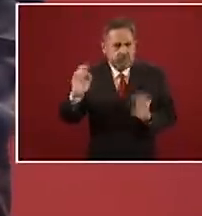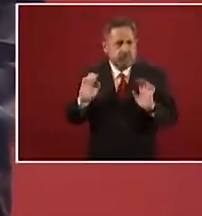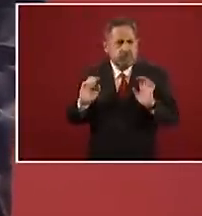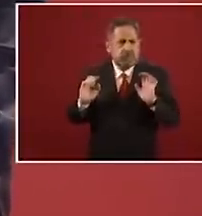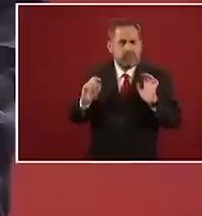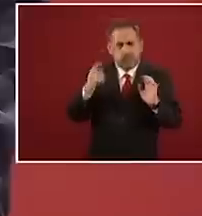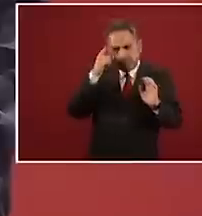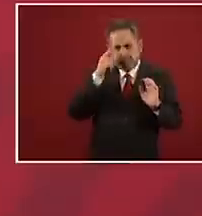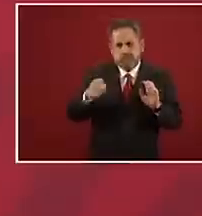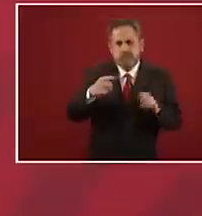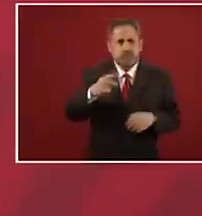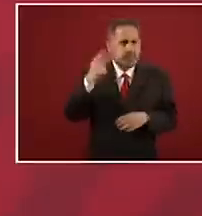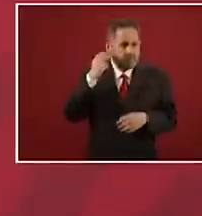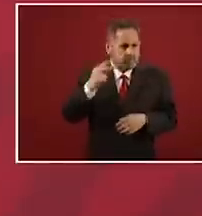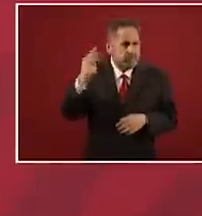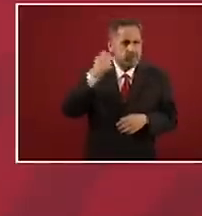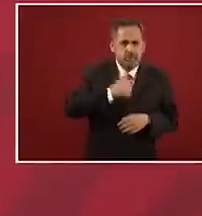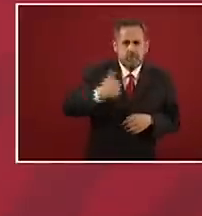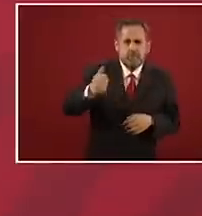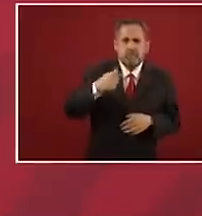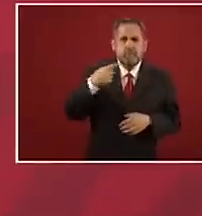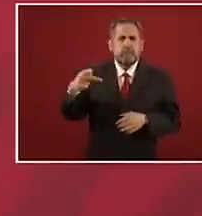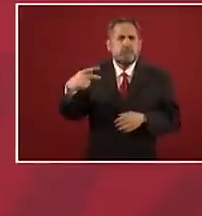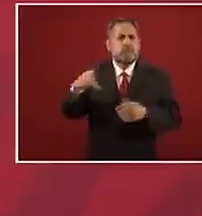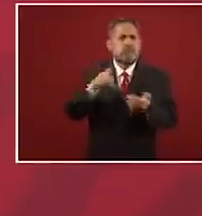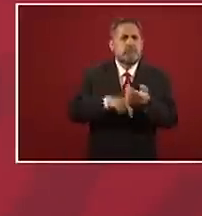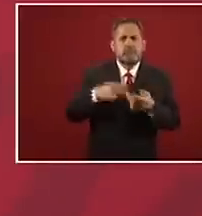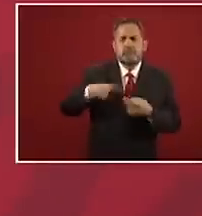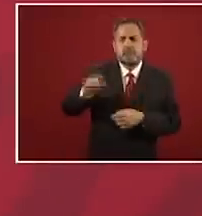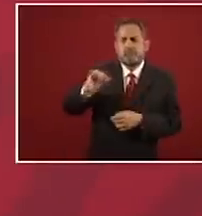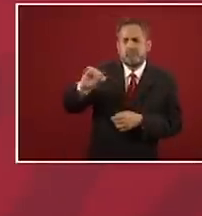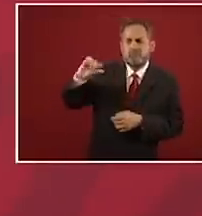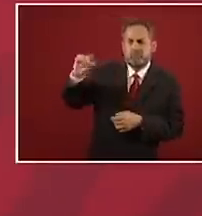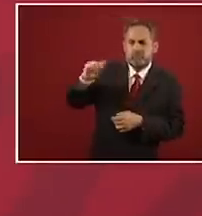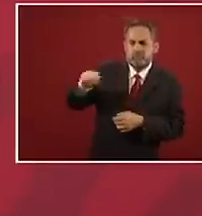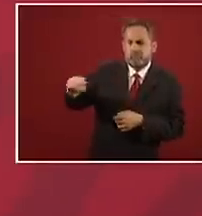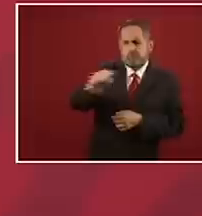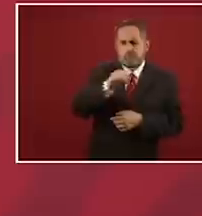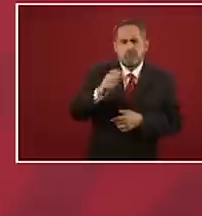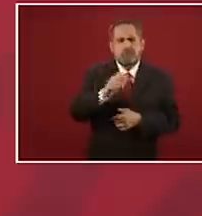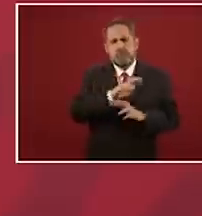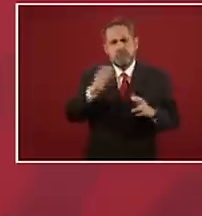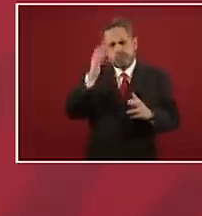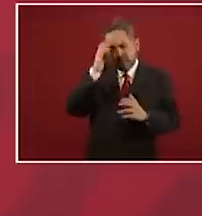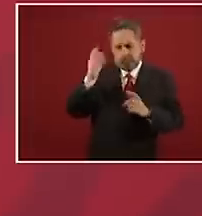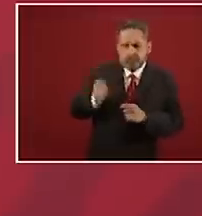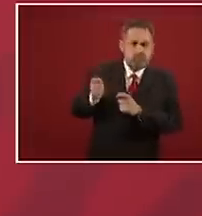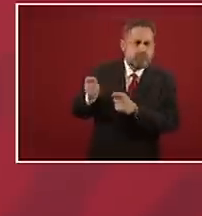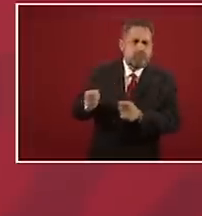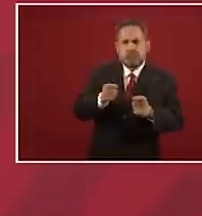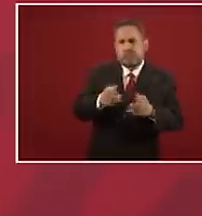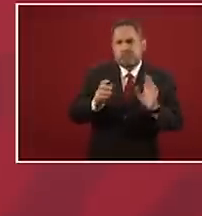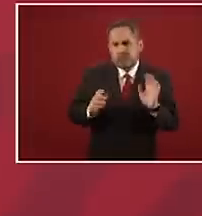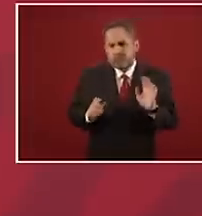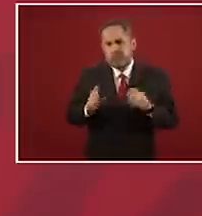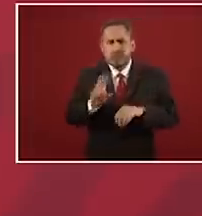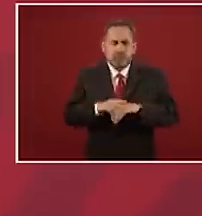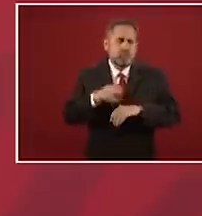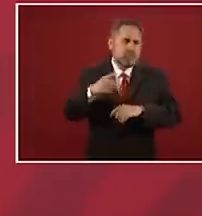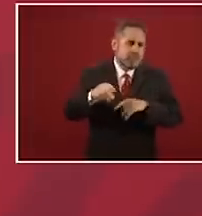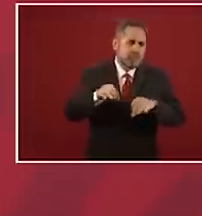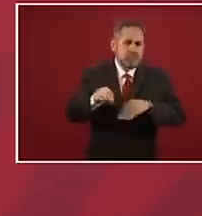para viajes de sus ejecutivos como reconocimiento por el